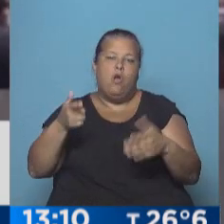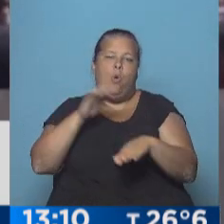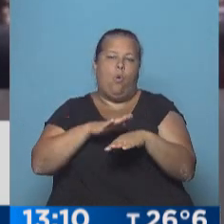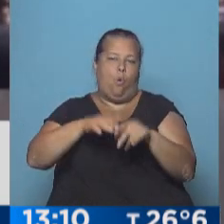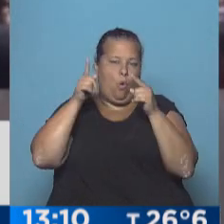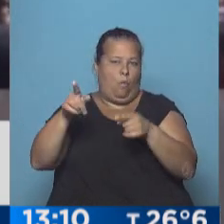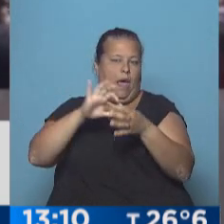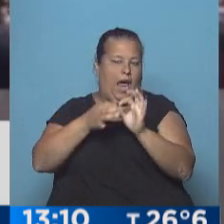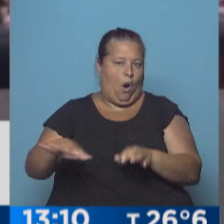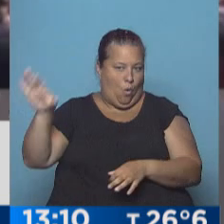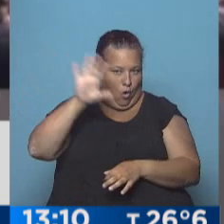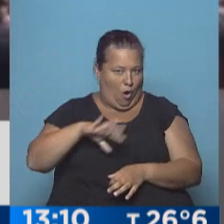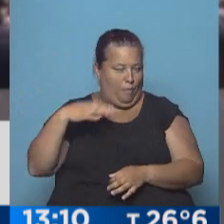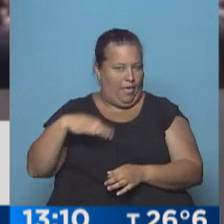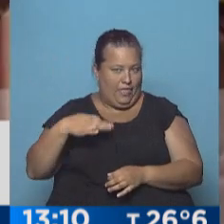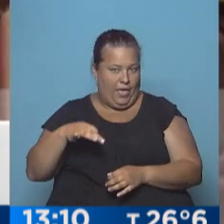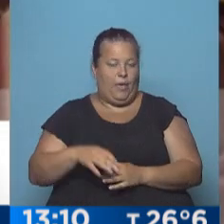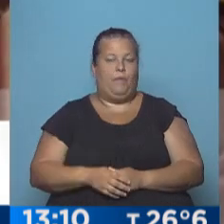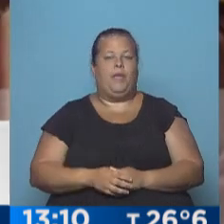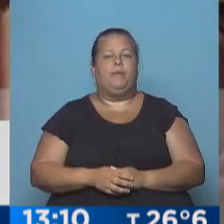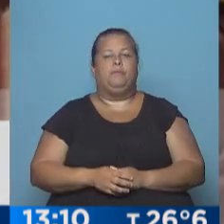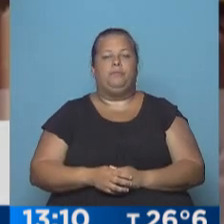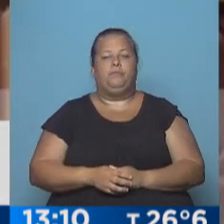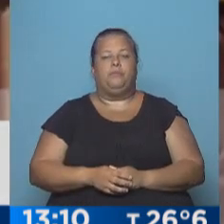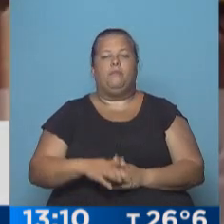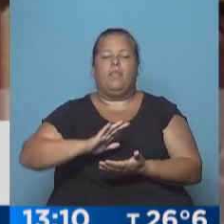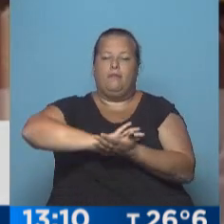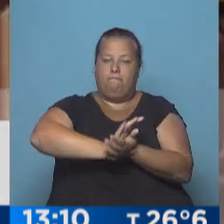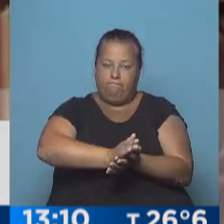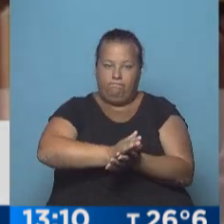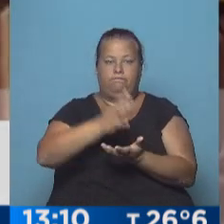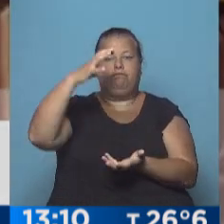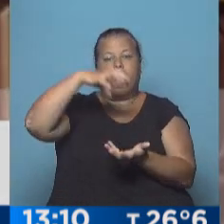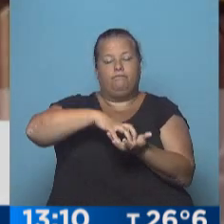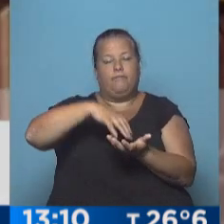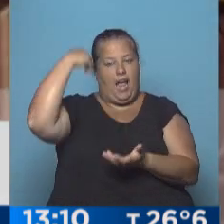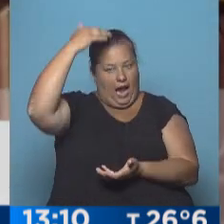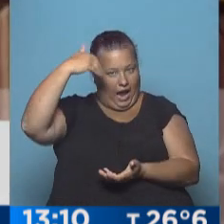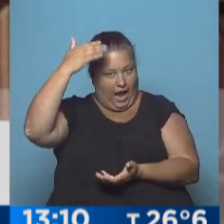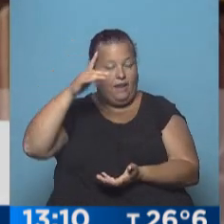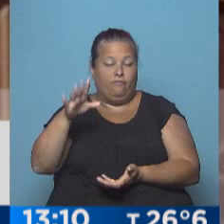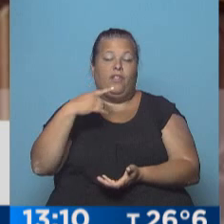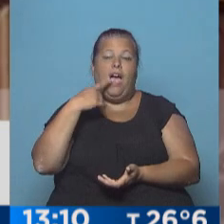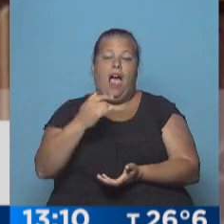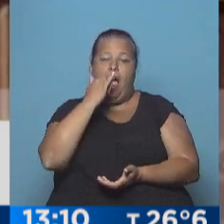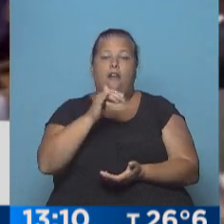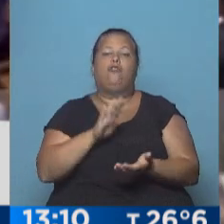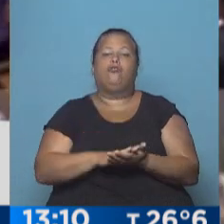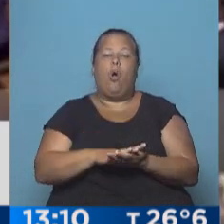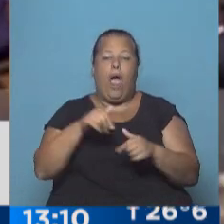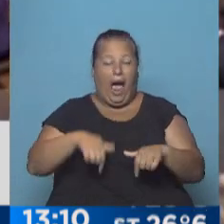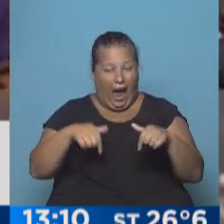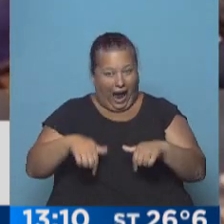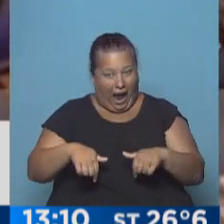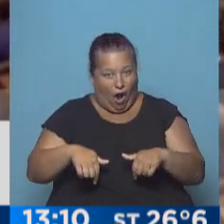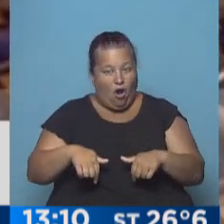responsabilidad de Europa, dijo el presidente François Hollande, destruir al Estado Islámico. Fue la parte en la que se refirió a que en este